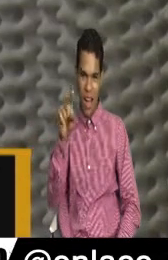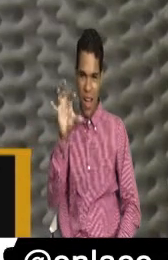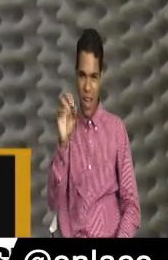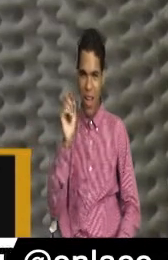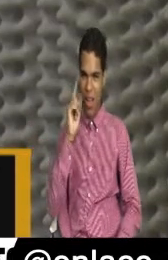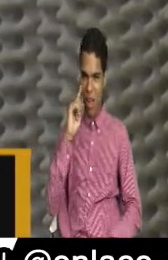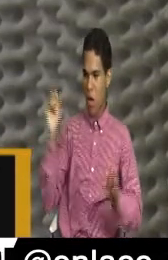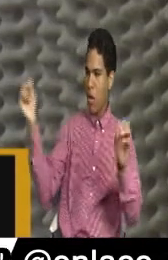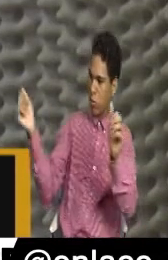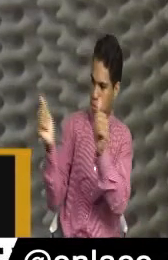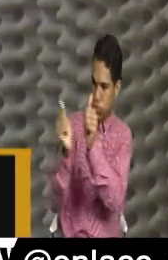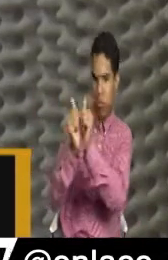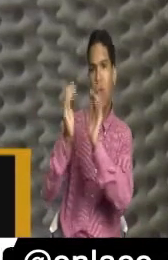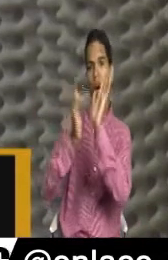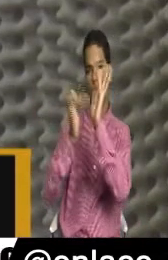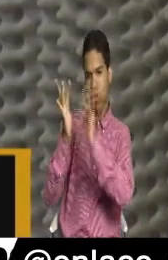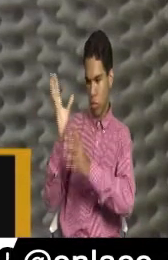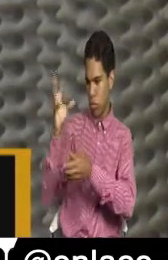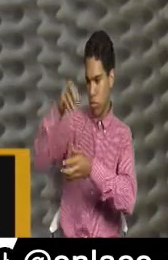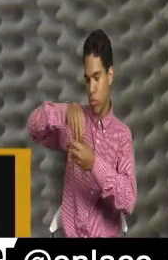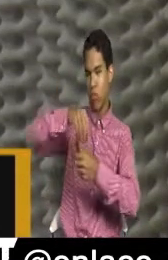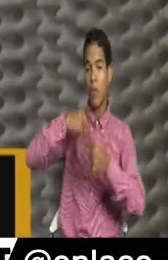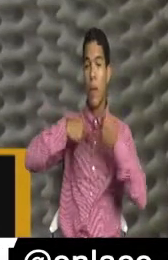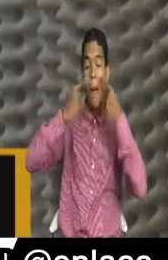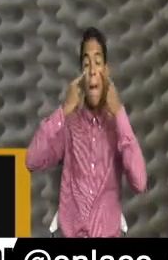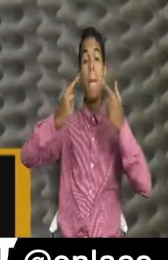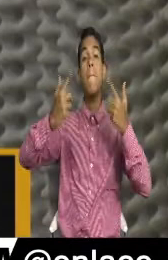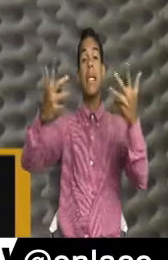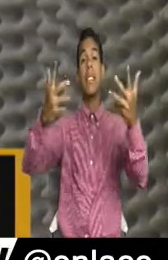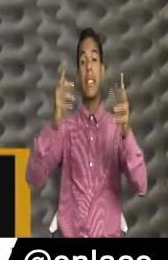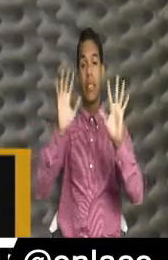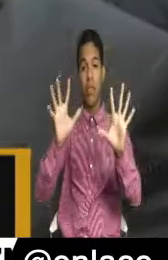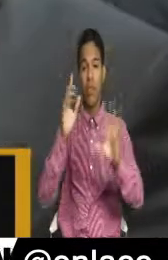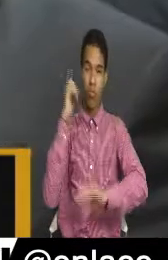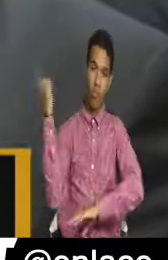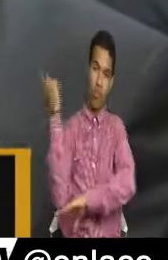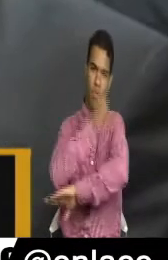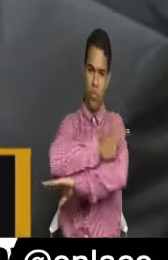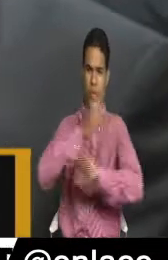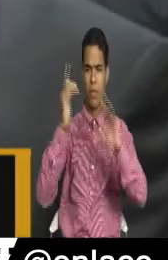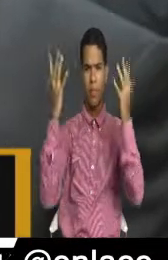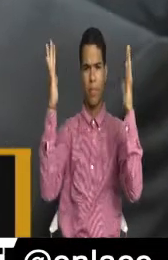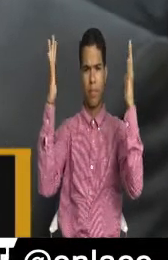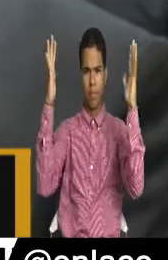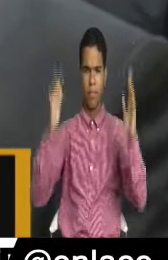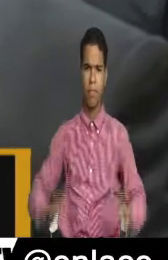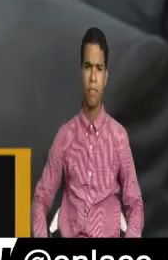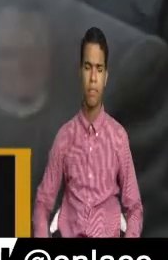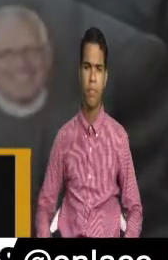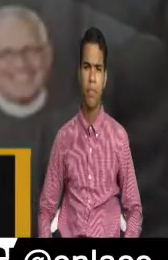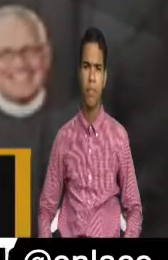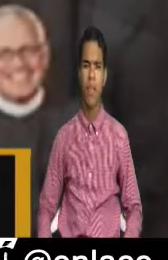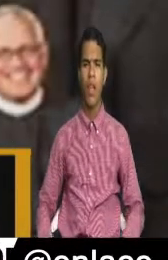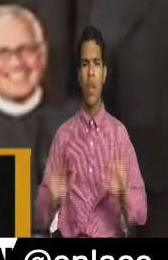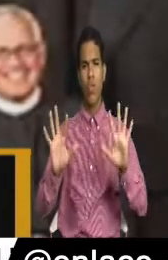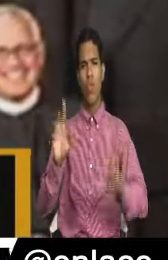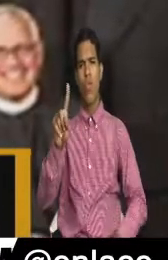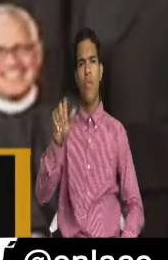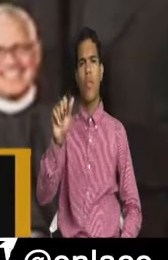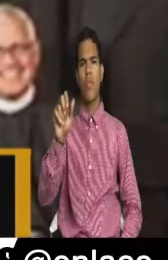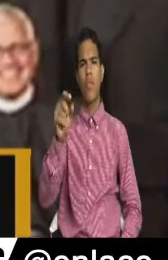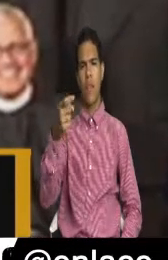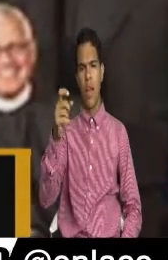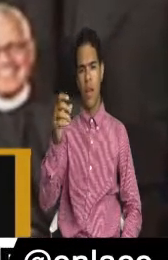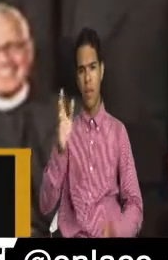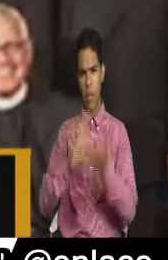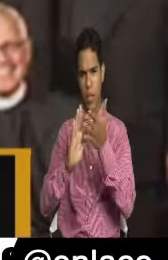esto resalta todavía más esta efemérides que hoy celebramos. La festividad litúrgica de San Ignacio de Loyola la celebra la Compañía de